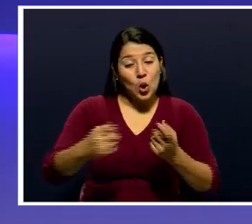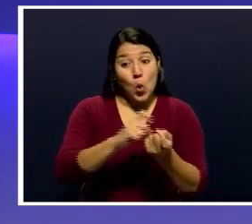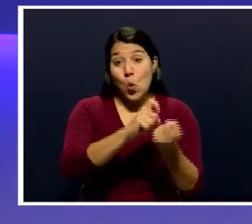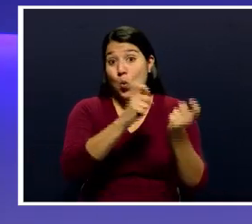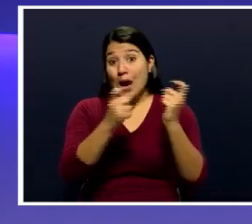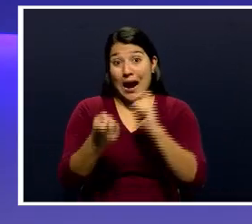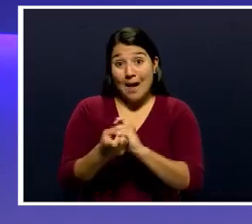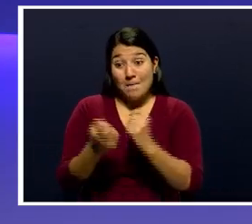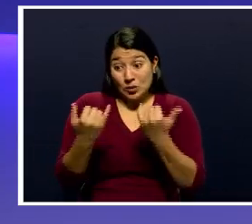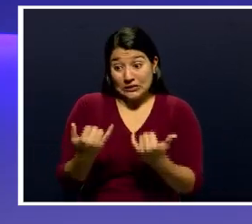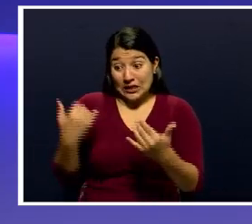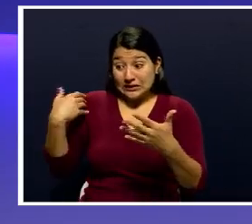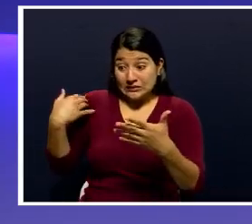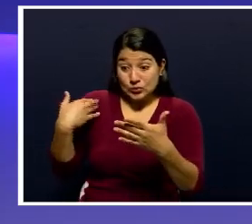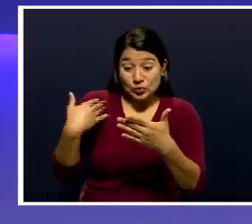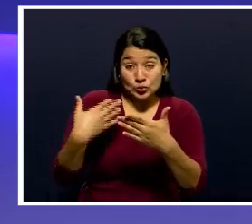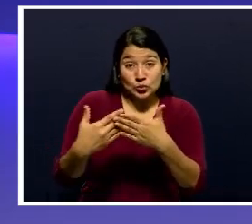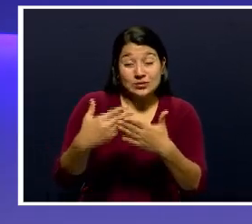53 días de pandemia.